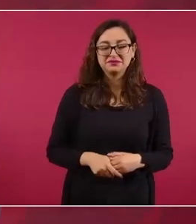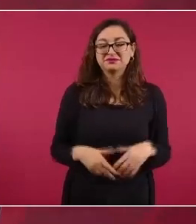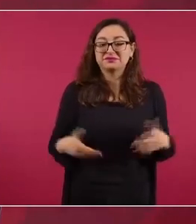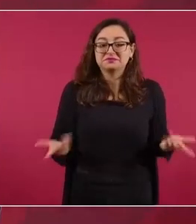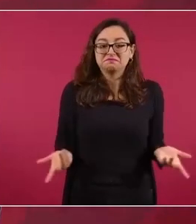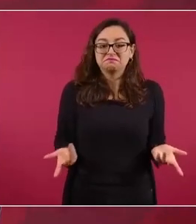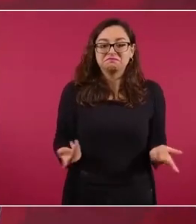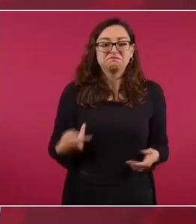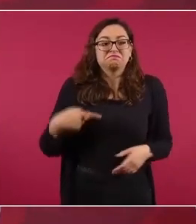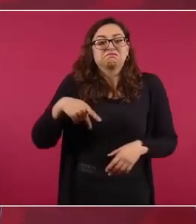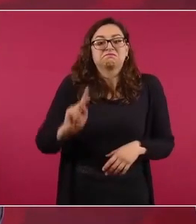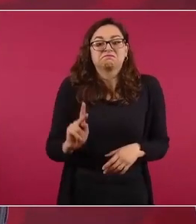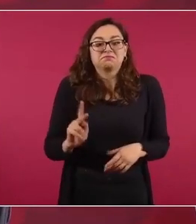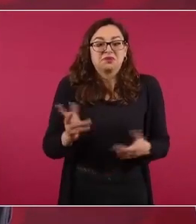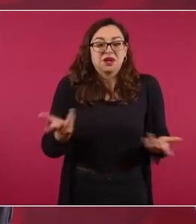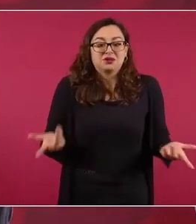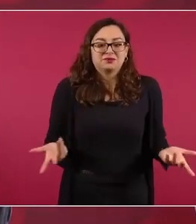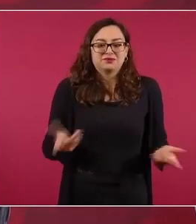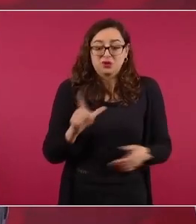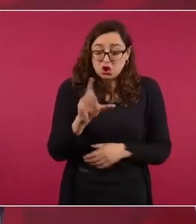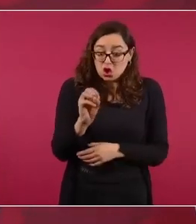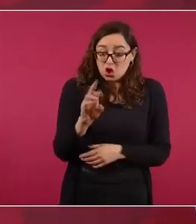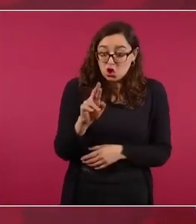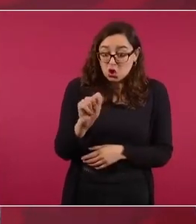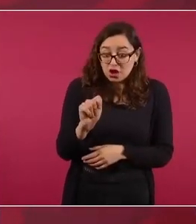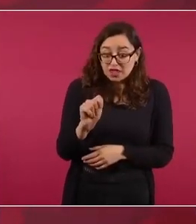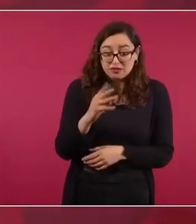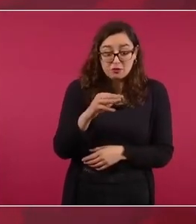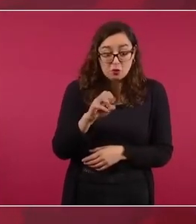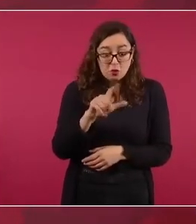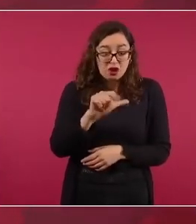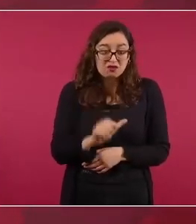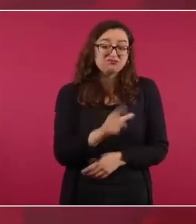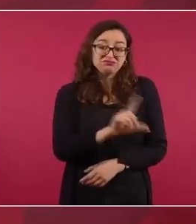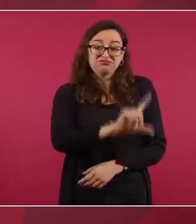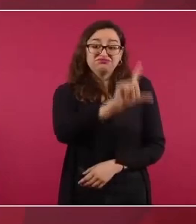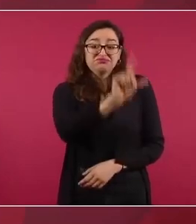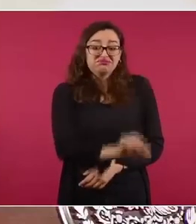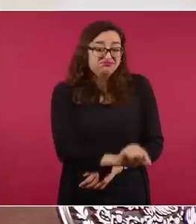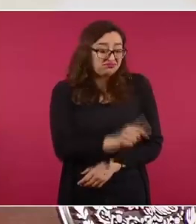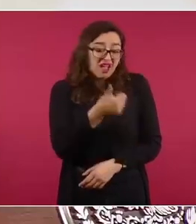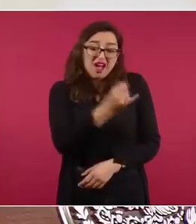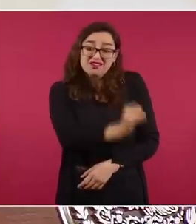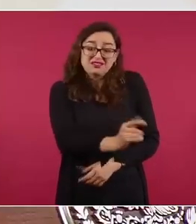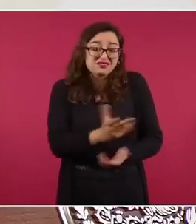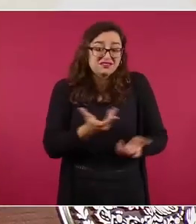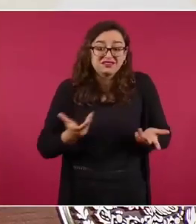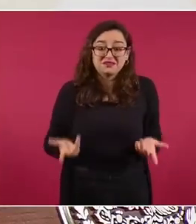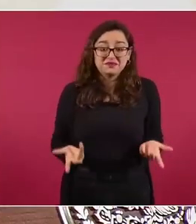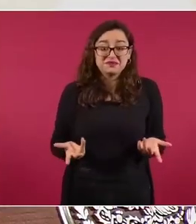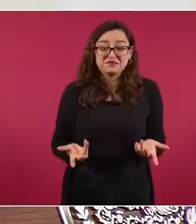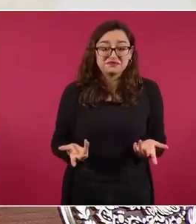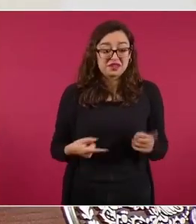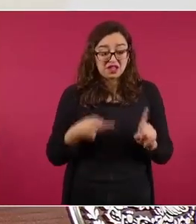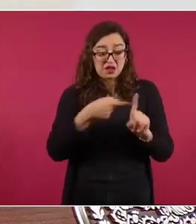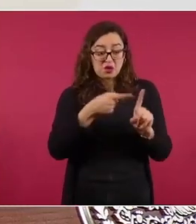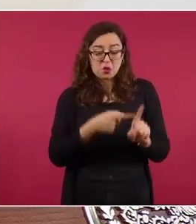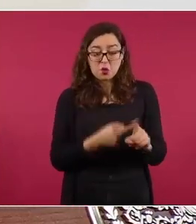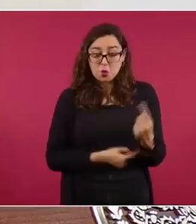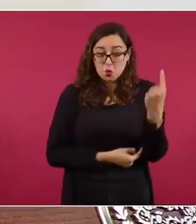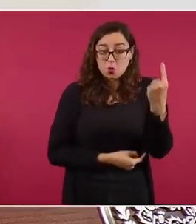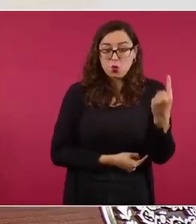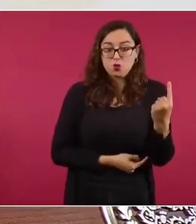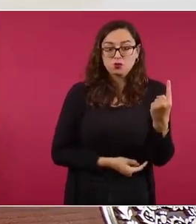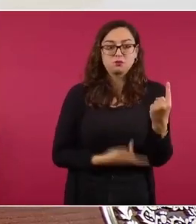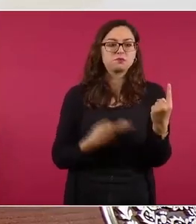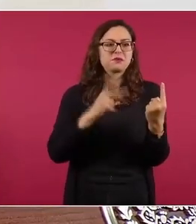¿qué se puede esperar de Loret de Mola? Pero no solo de Loret de Mola, porque Loret es apenas